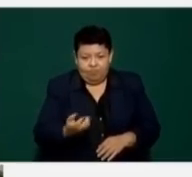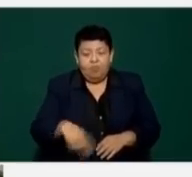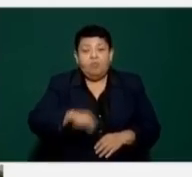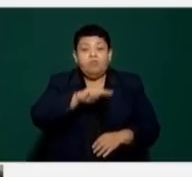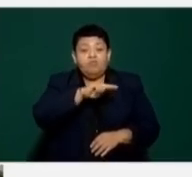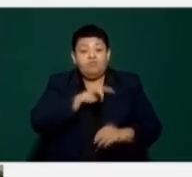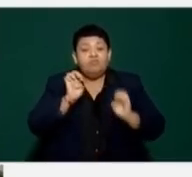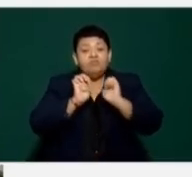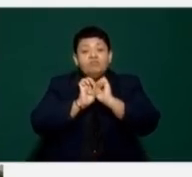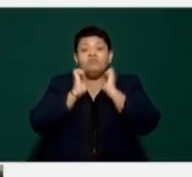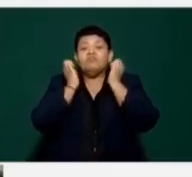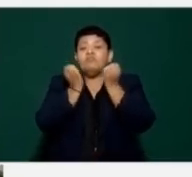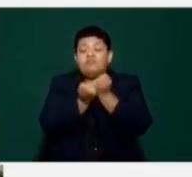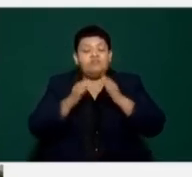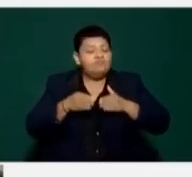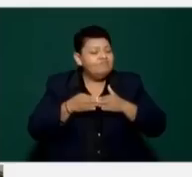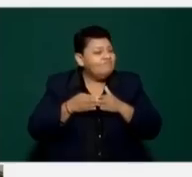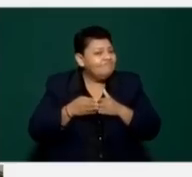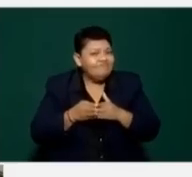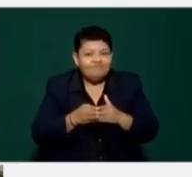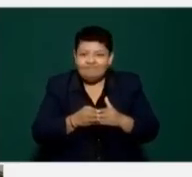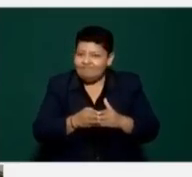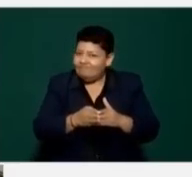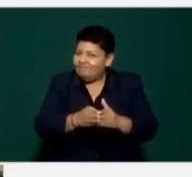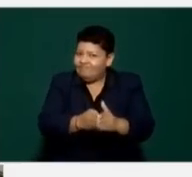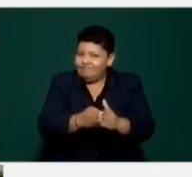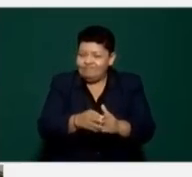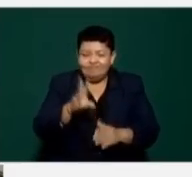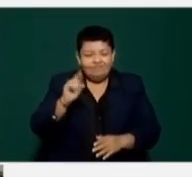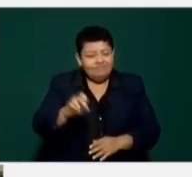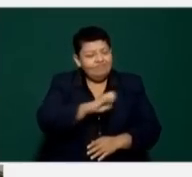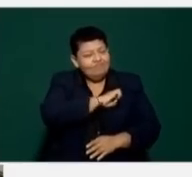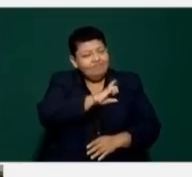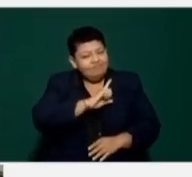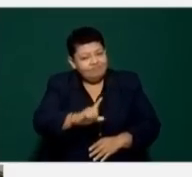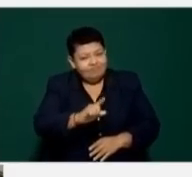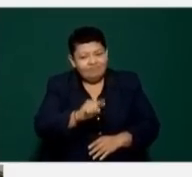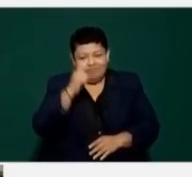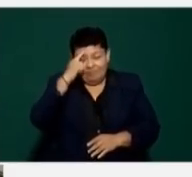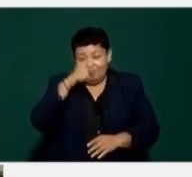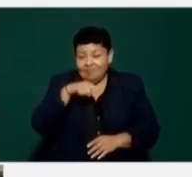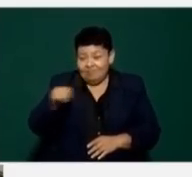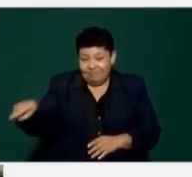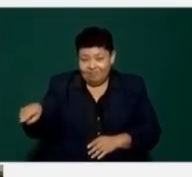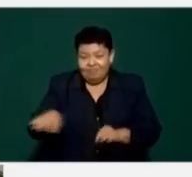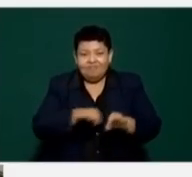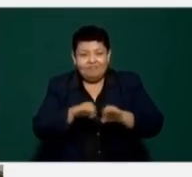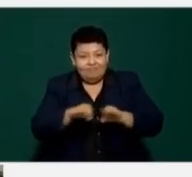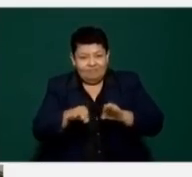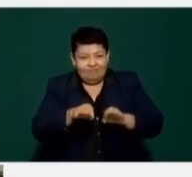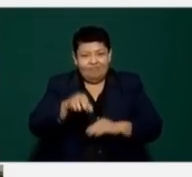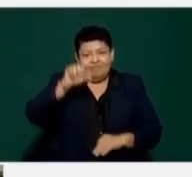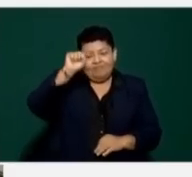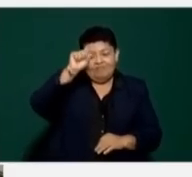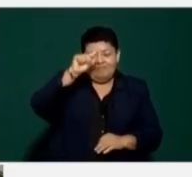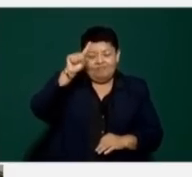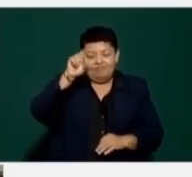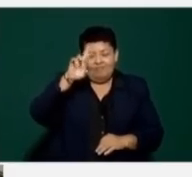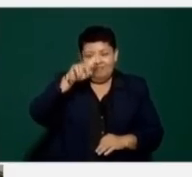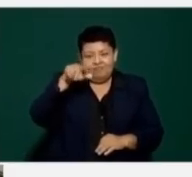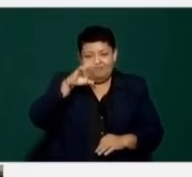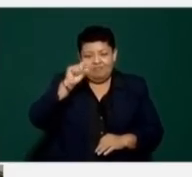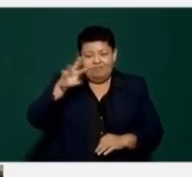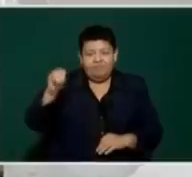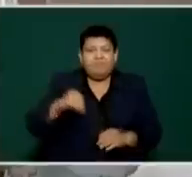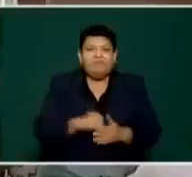equipo, barcos que no son exprofeso para ellos, sin embargo, dieron el resultado, pues no el ideal que el que hubieran